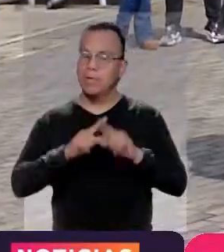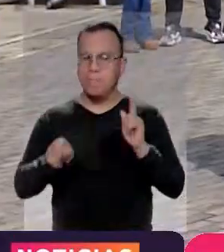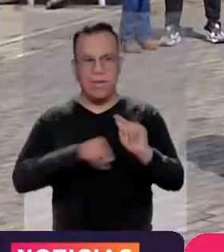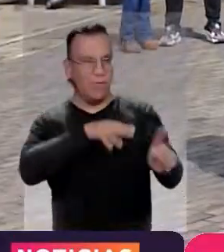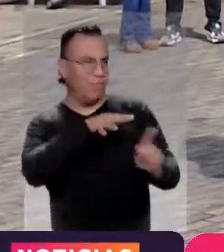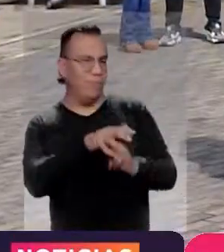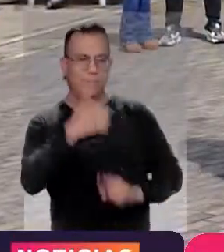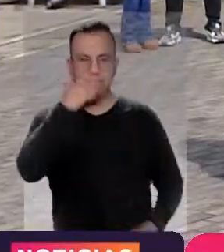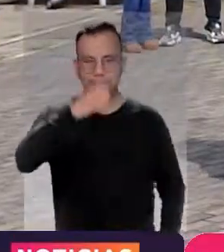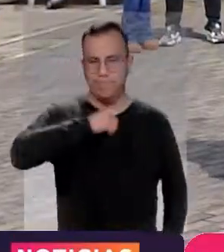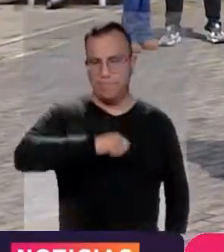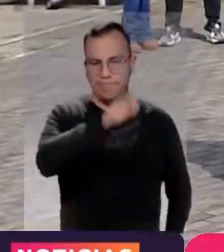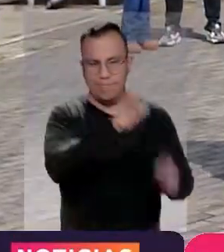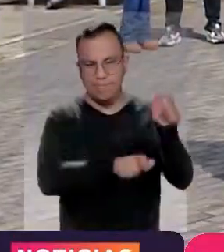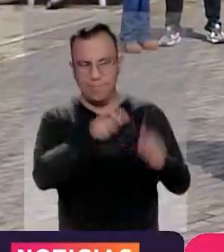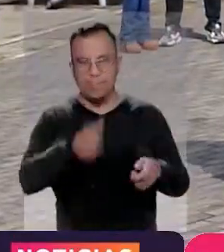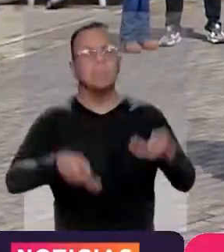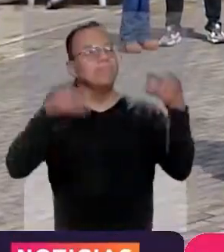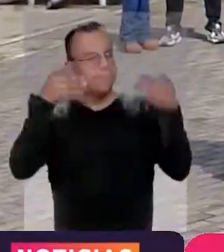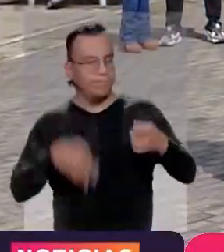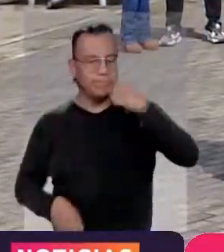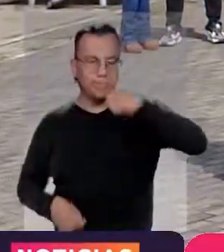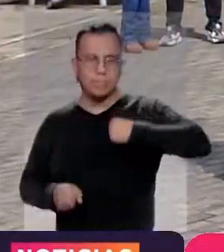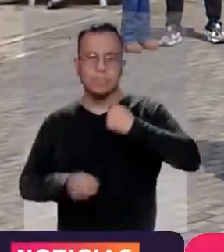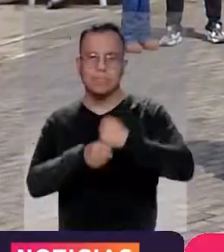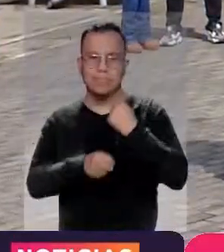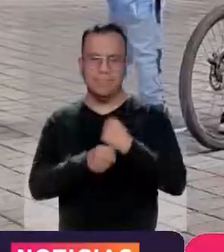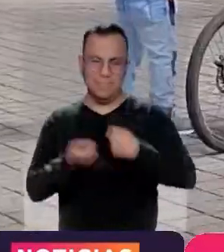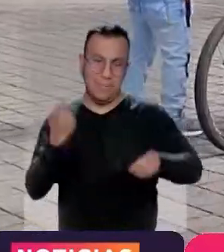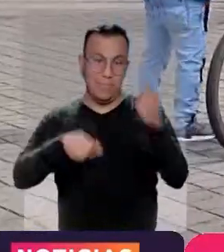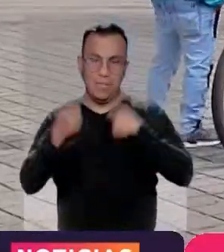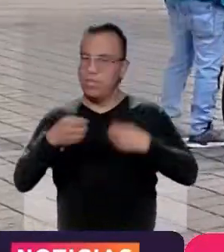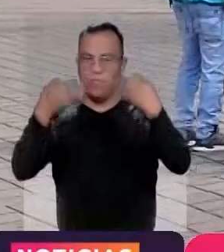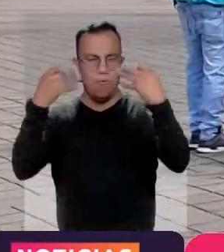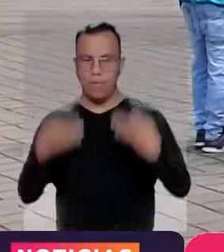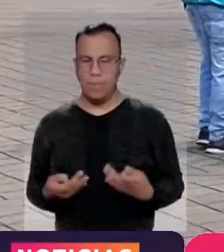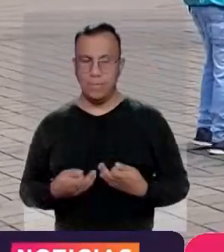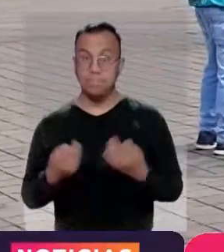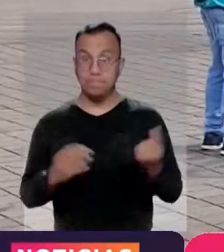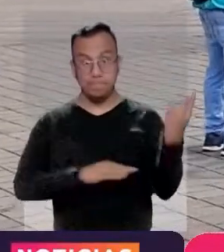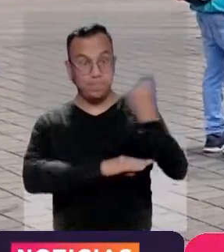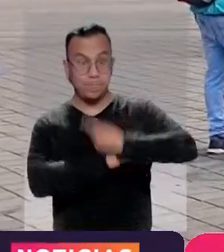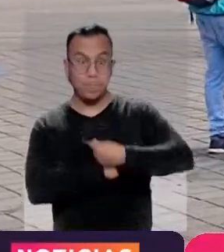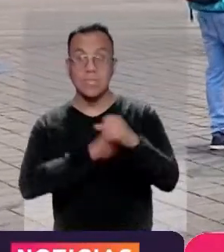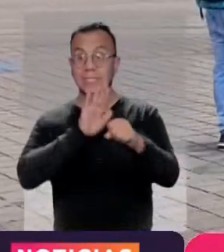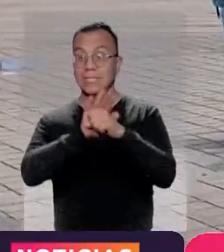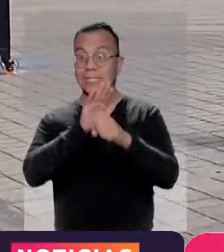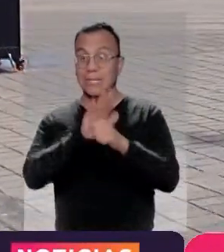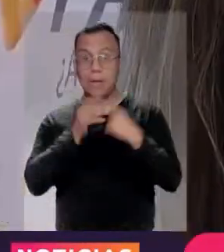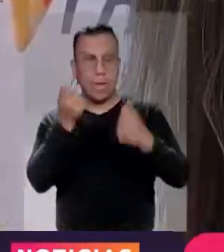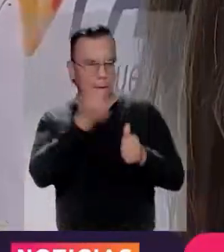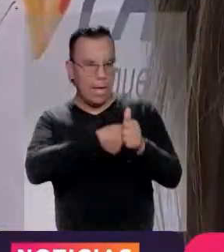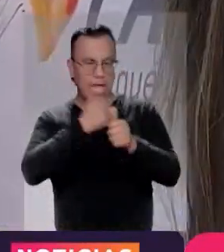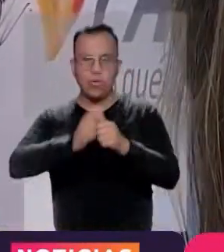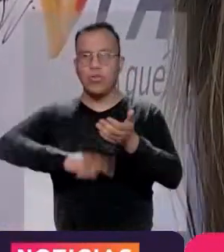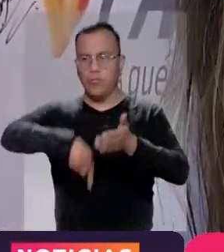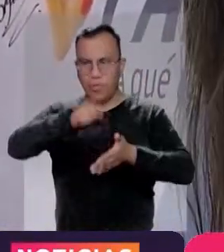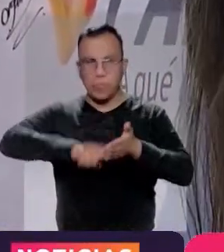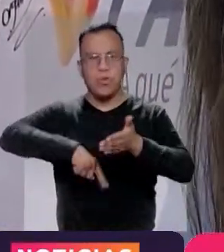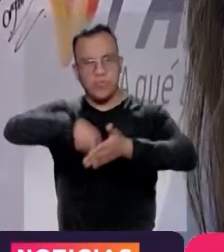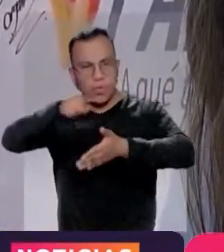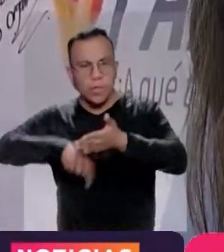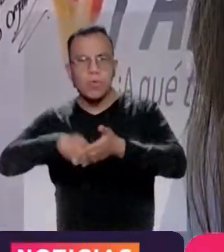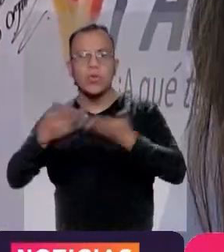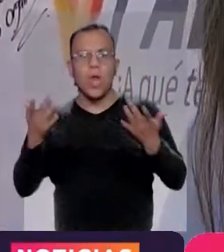los derechos de los ciudadanos y garantizar el derecho al trabajo de nuestros vendedores informales. Durante el acto simbólico, cada vendedor firmó el mural